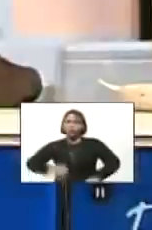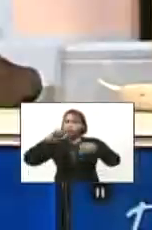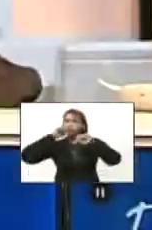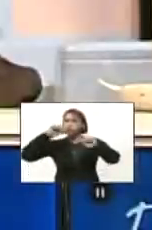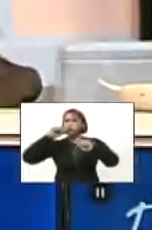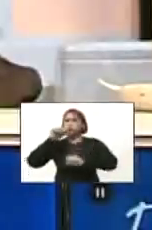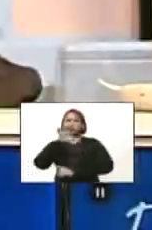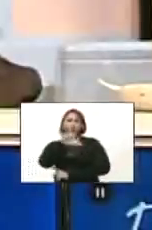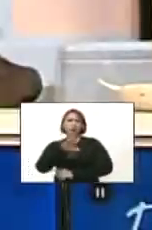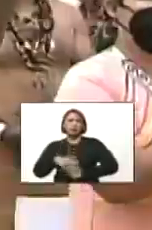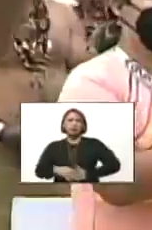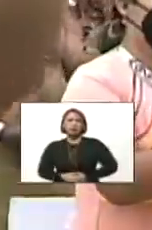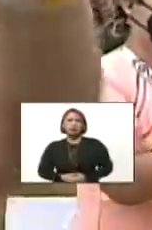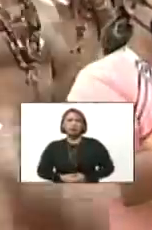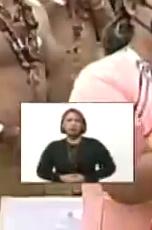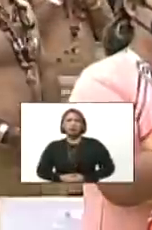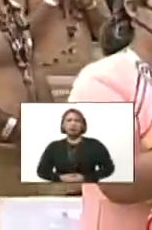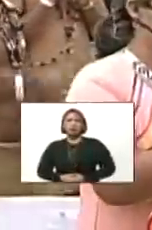viva la patria!